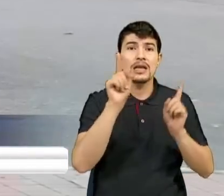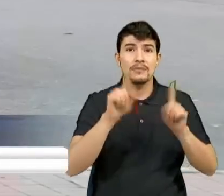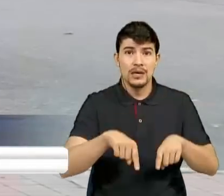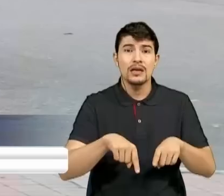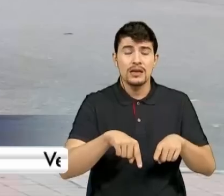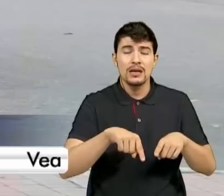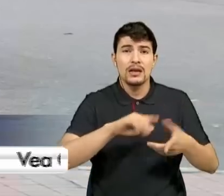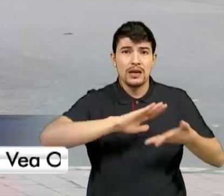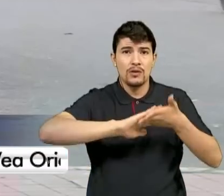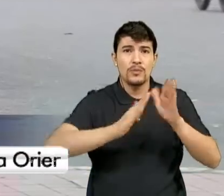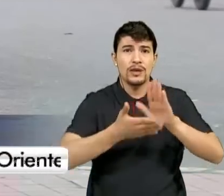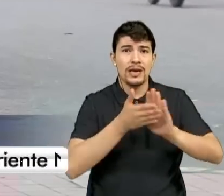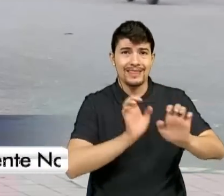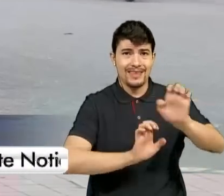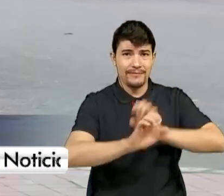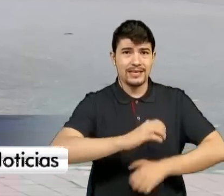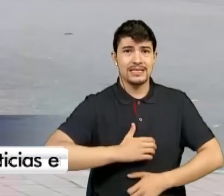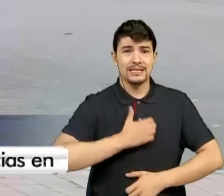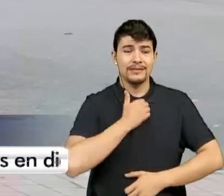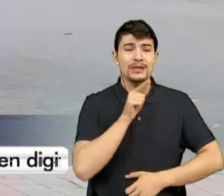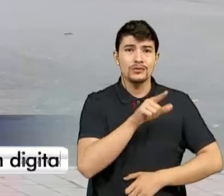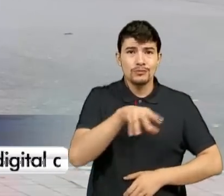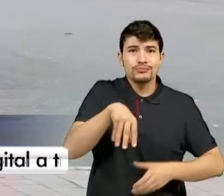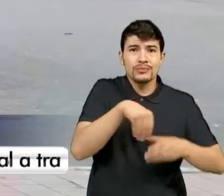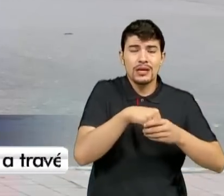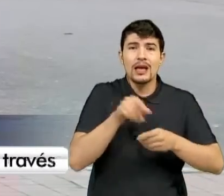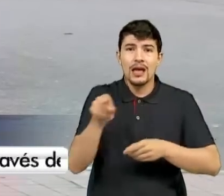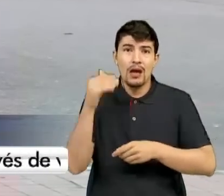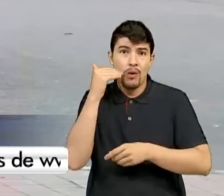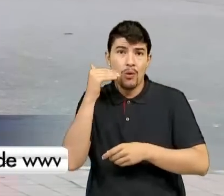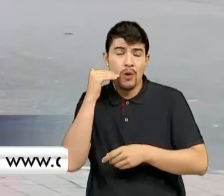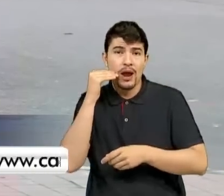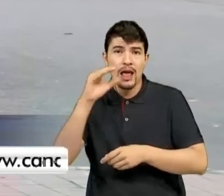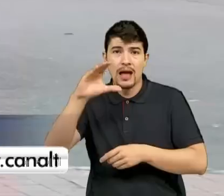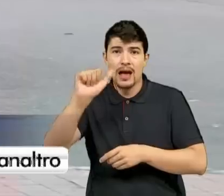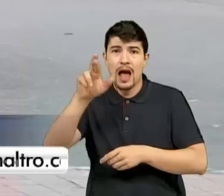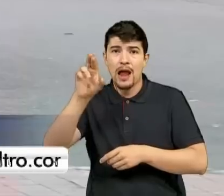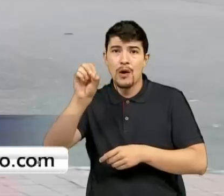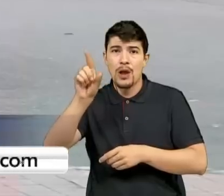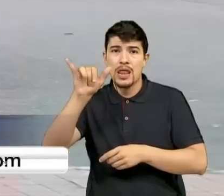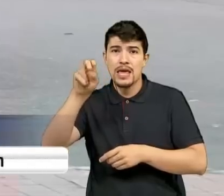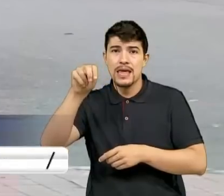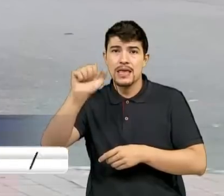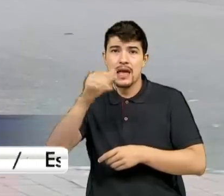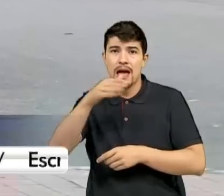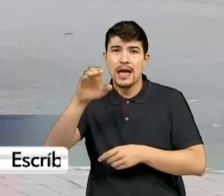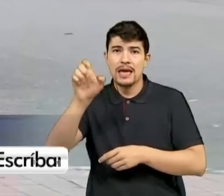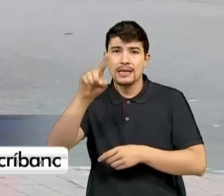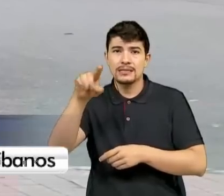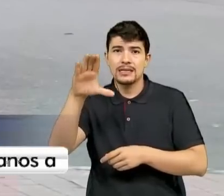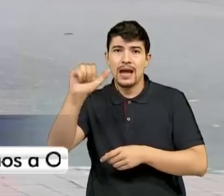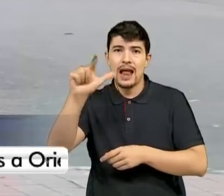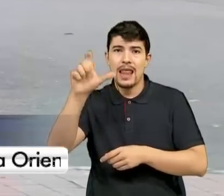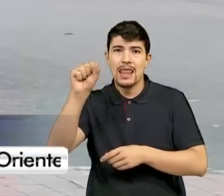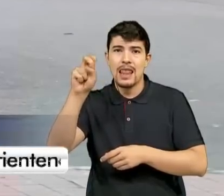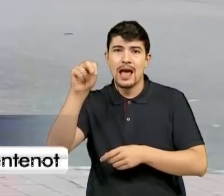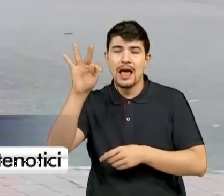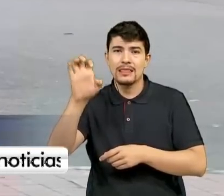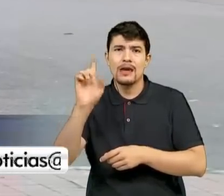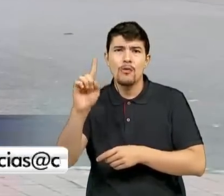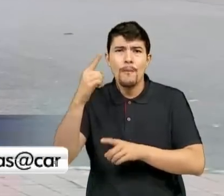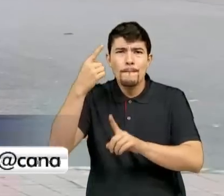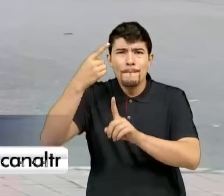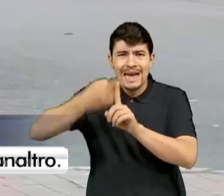cual pertenecía la joven Caterine Escalante, quien luego de un mes de estar desaparecida y de incesables búsquedas fue encontrada muerta por parte